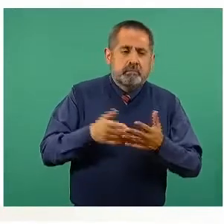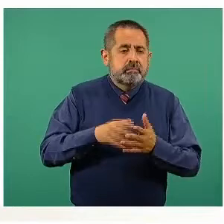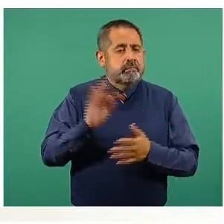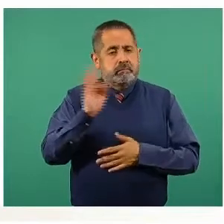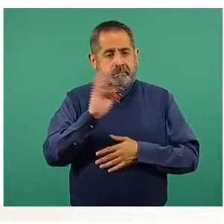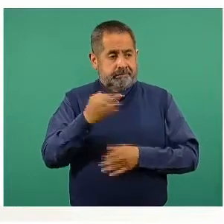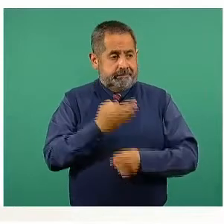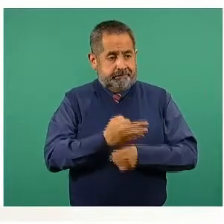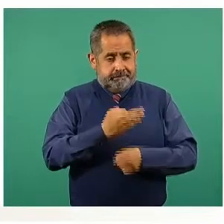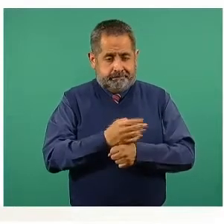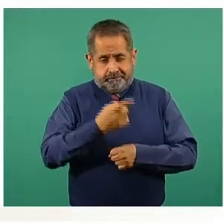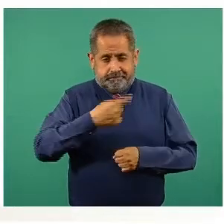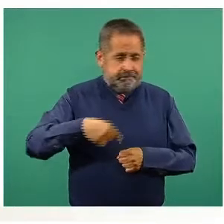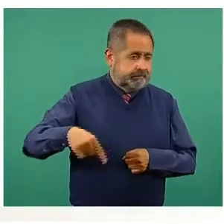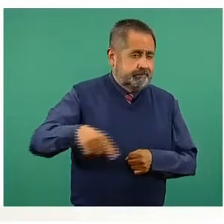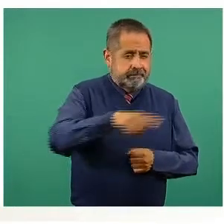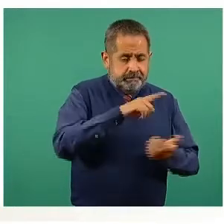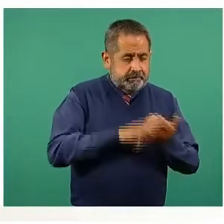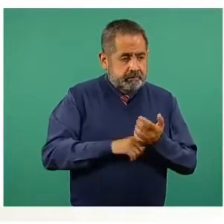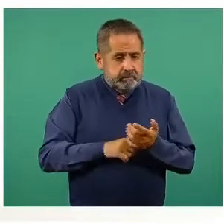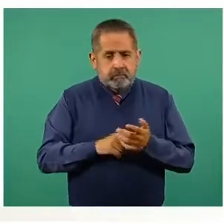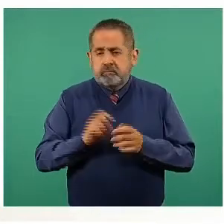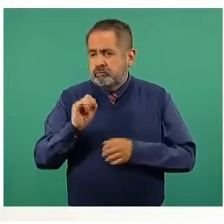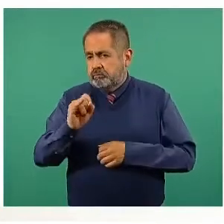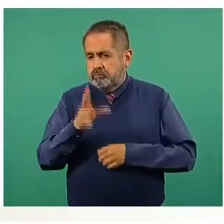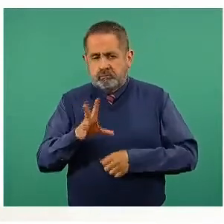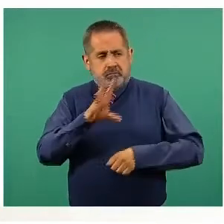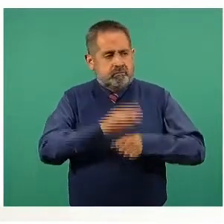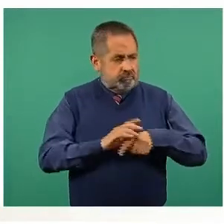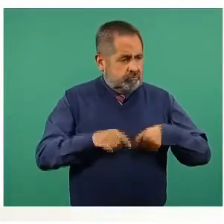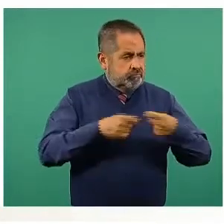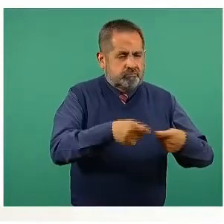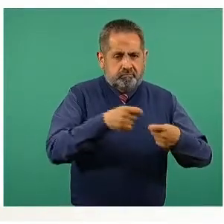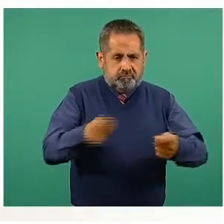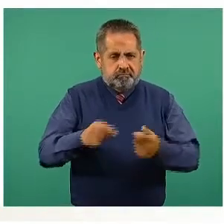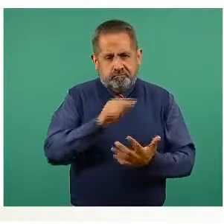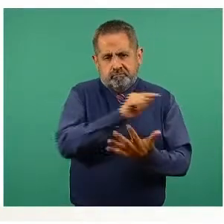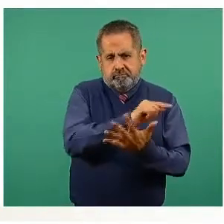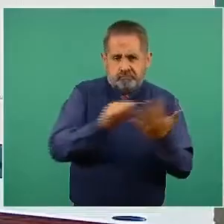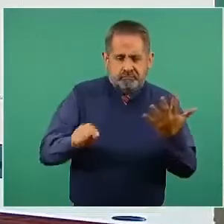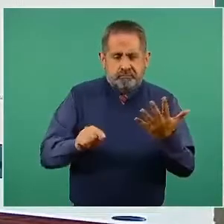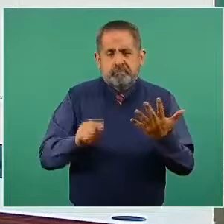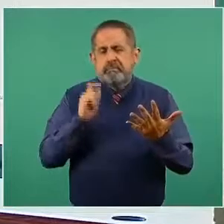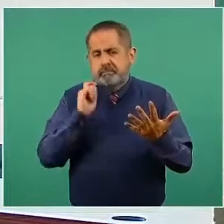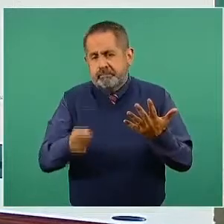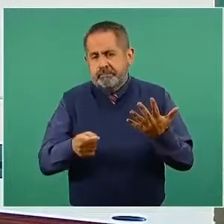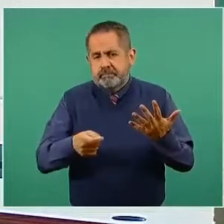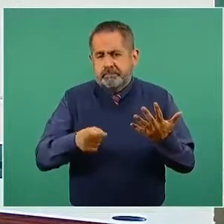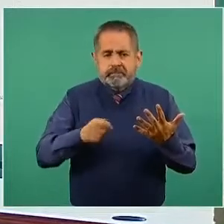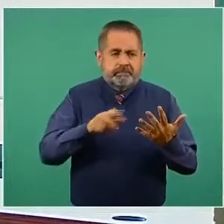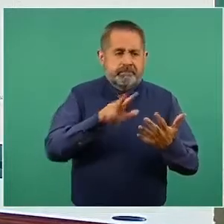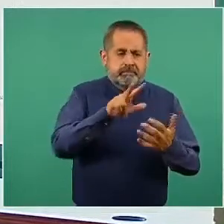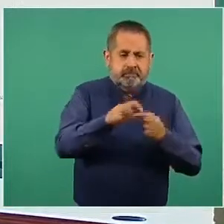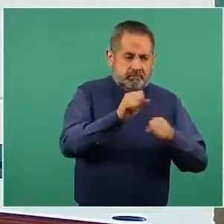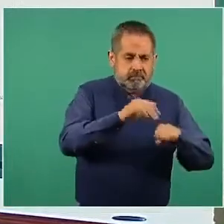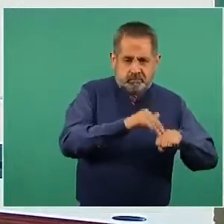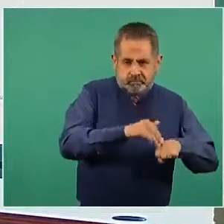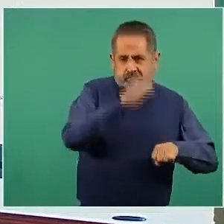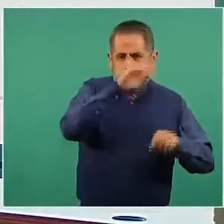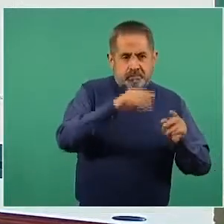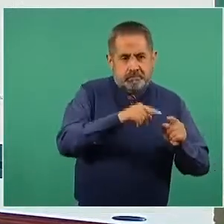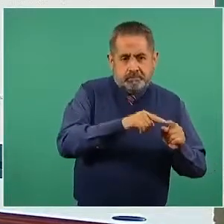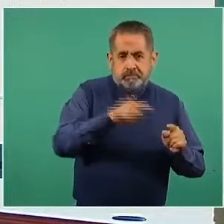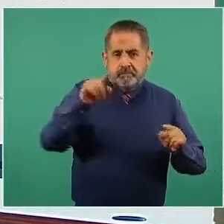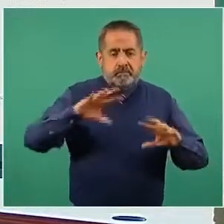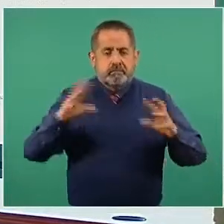hasta este momento está autorizada a ser vacunada, es decir, mayores de 18 años,